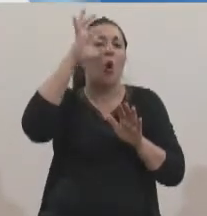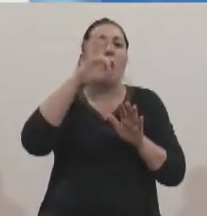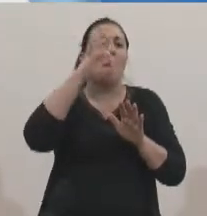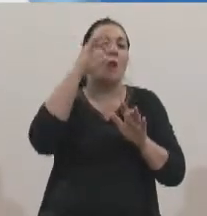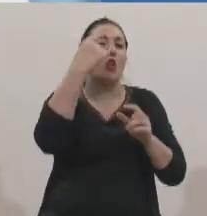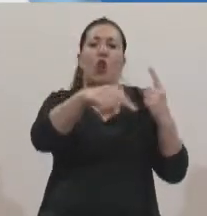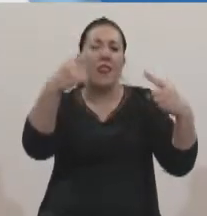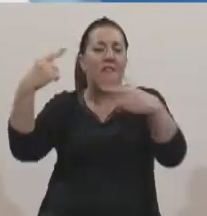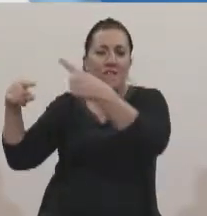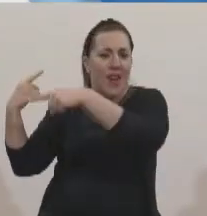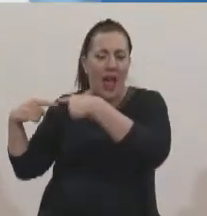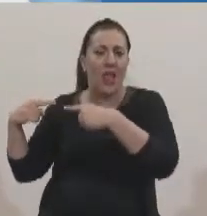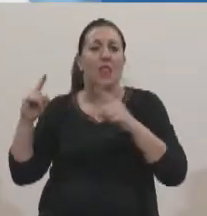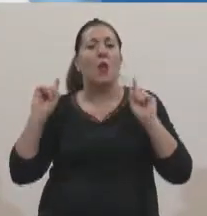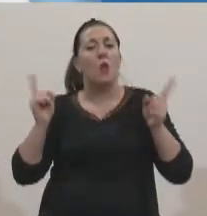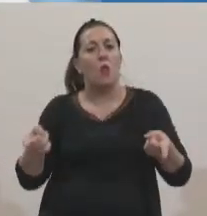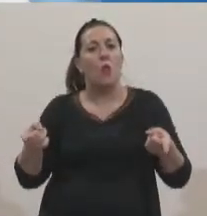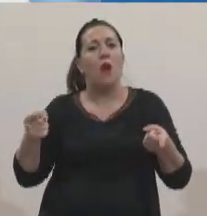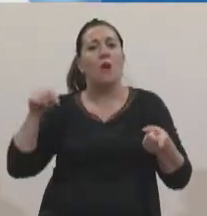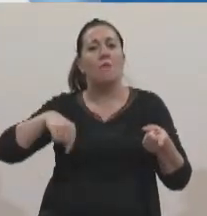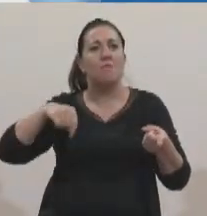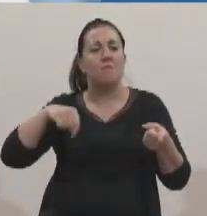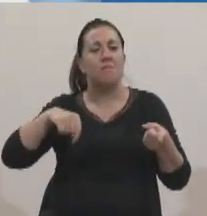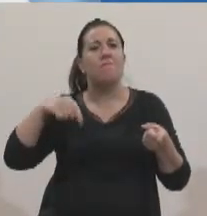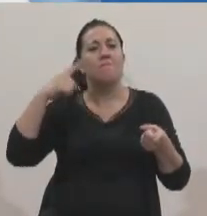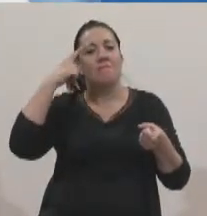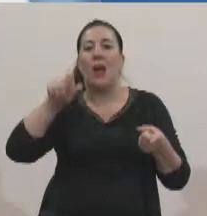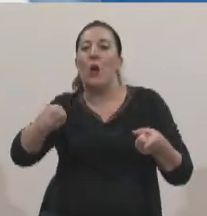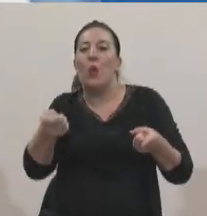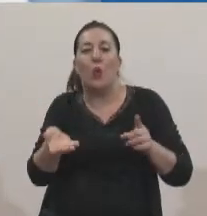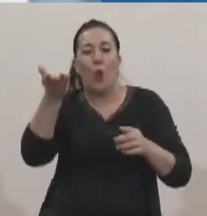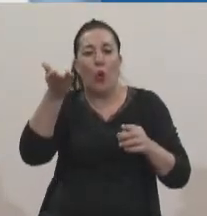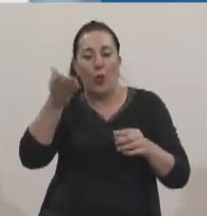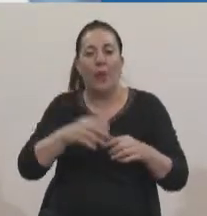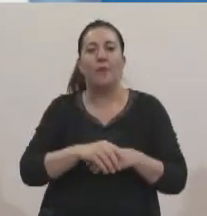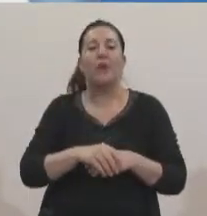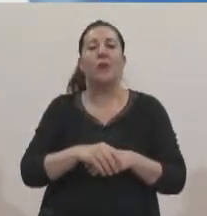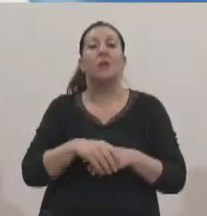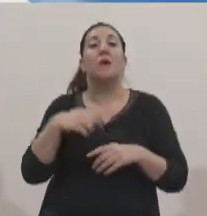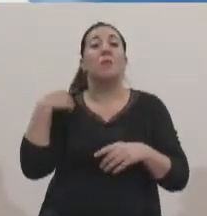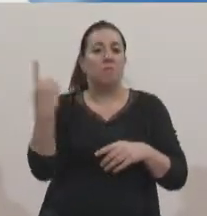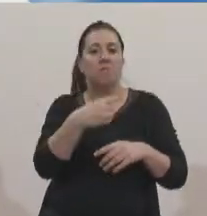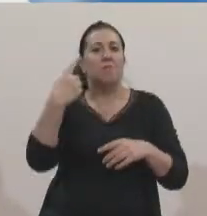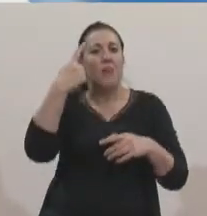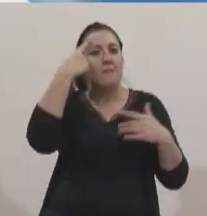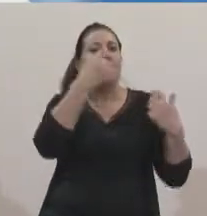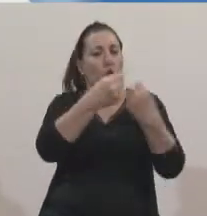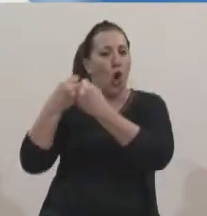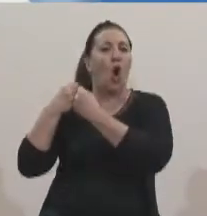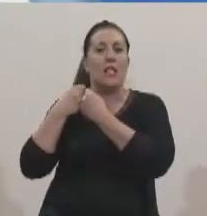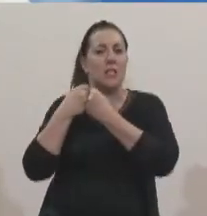tenemos, coincidimos en que, estoy subiendo el volumen, perdón, coincidimos en que es importante tratarla,